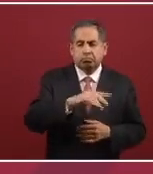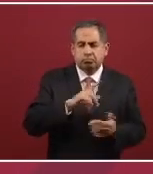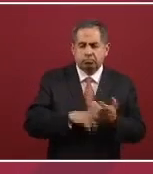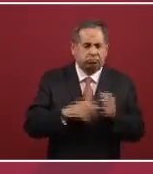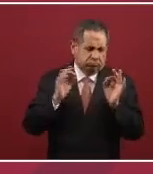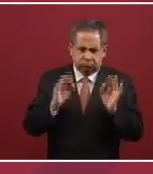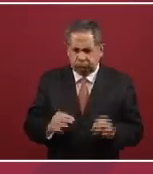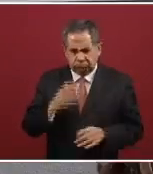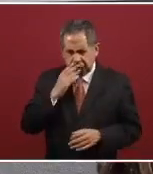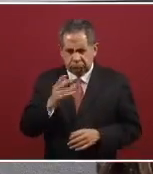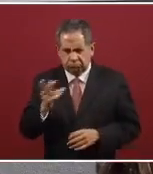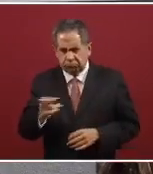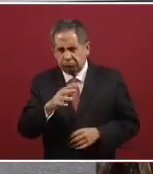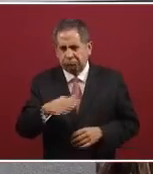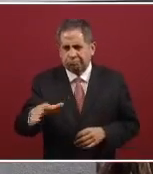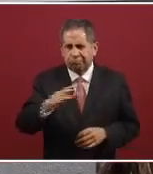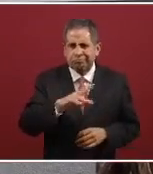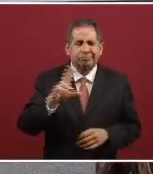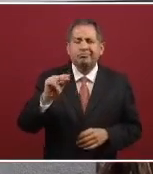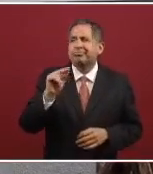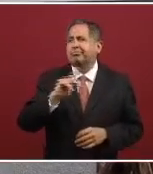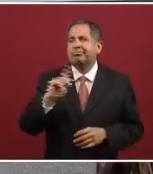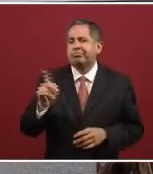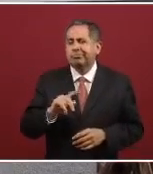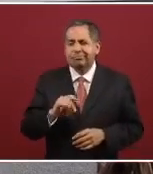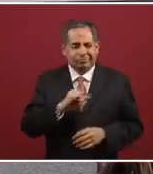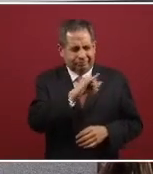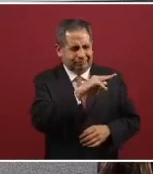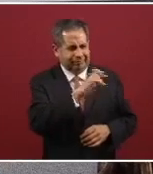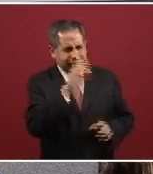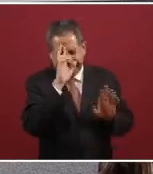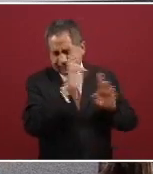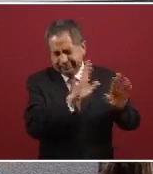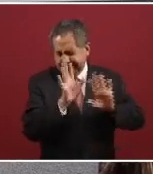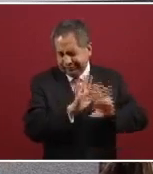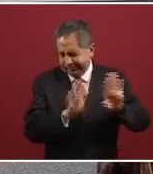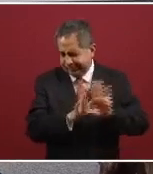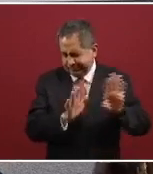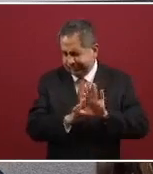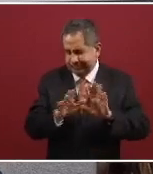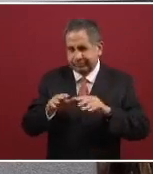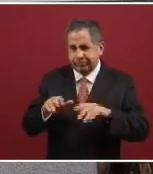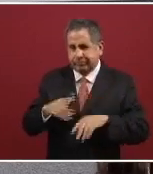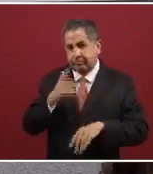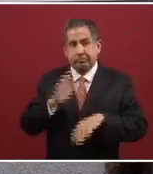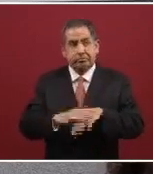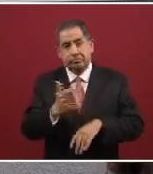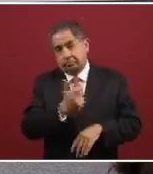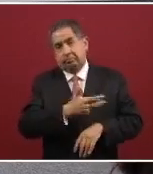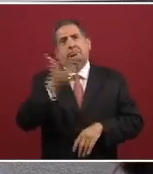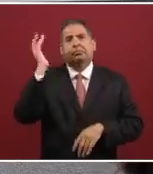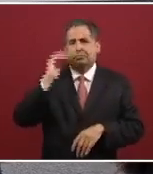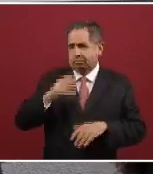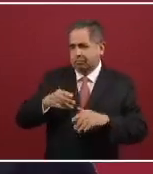formal, pero no con el INE, con todo respeto, porque si no va a costar más que el